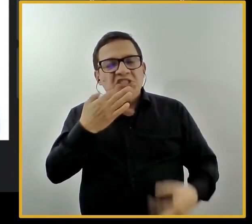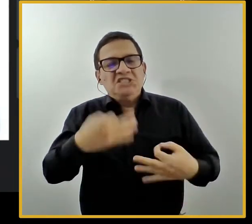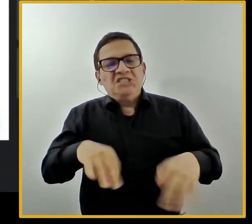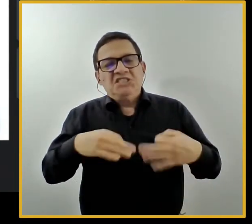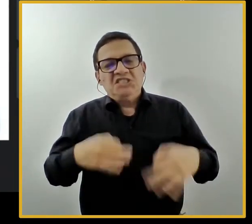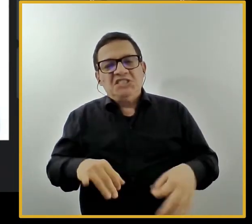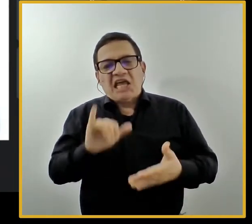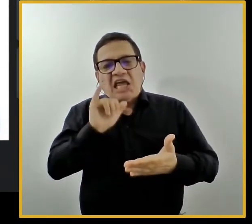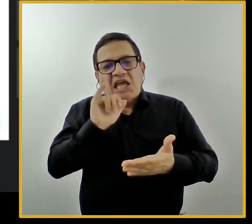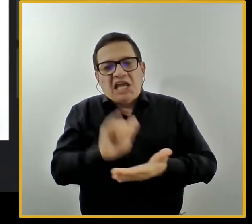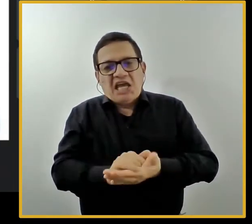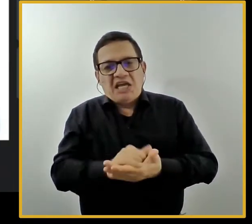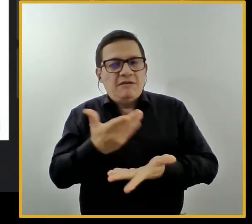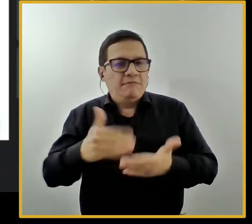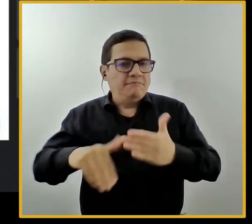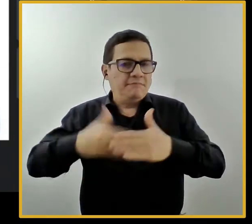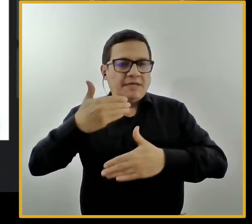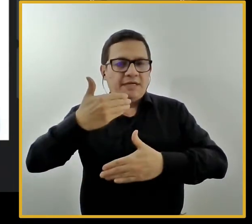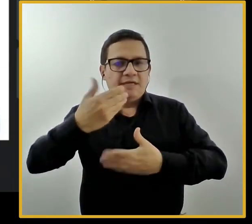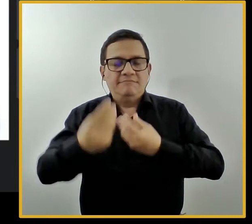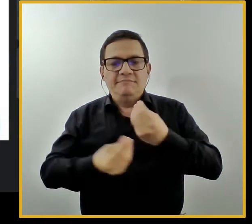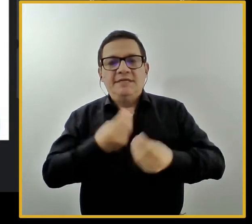sencillo para como comenzar, ¿no?